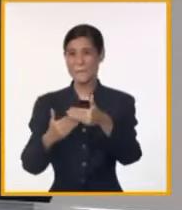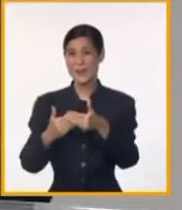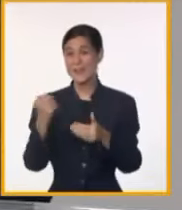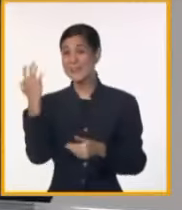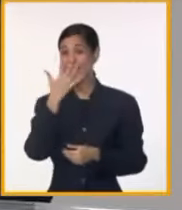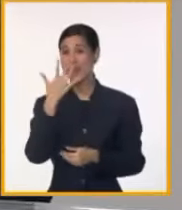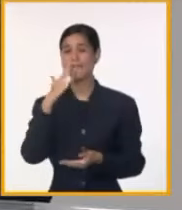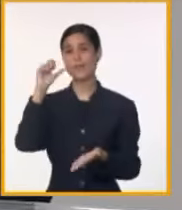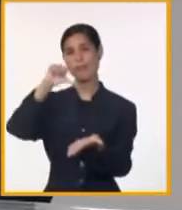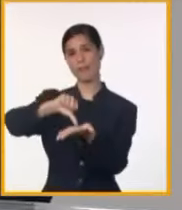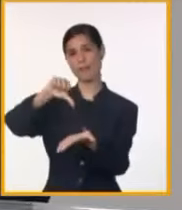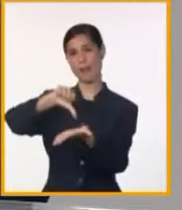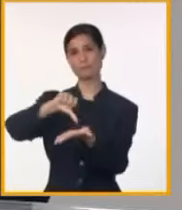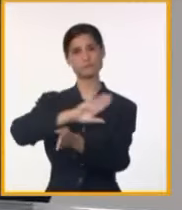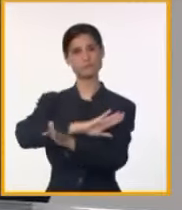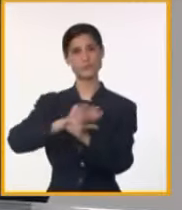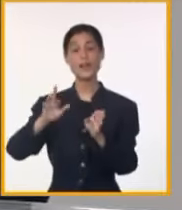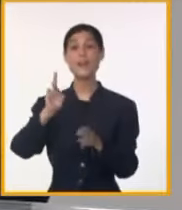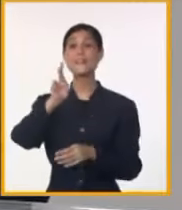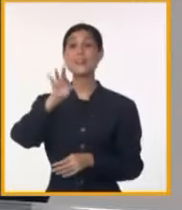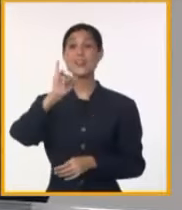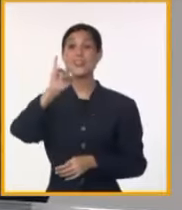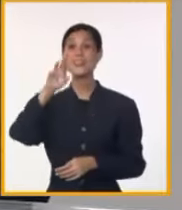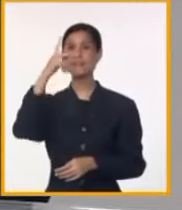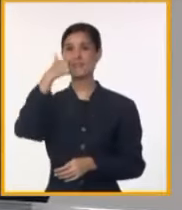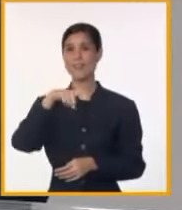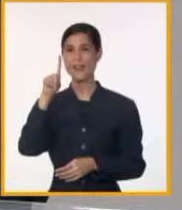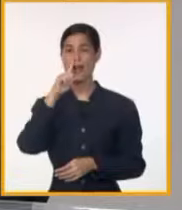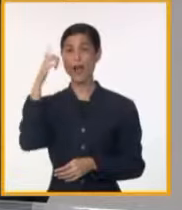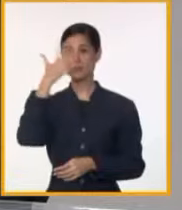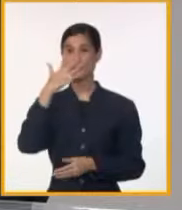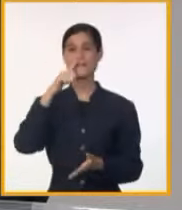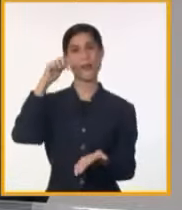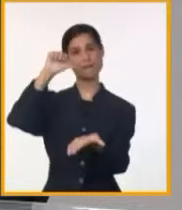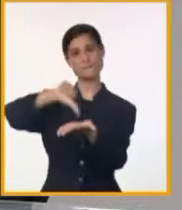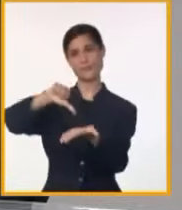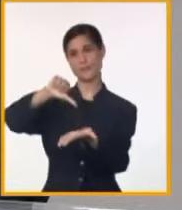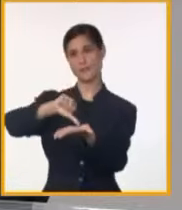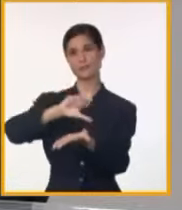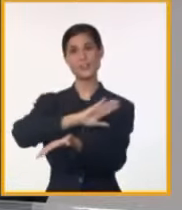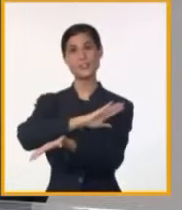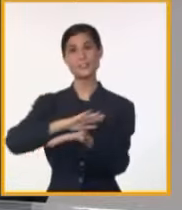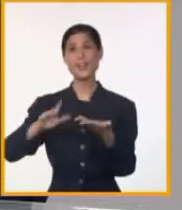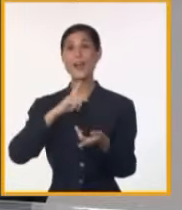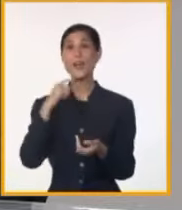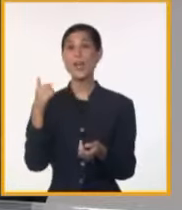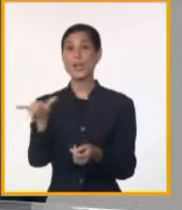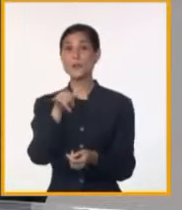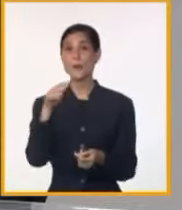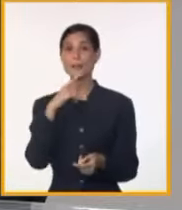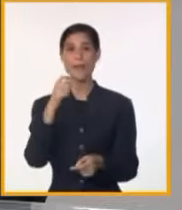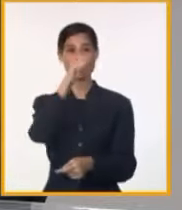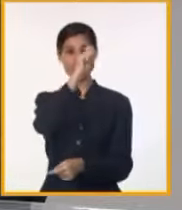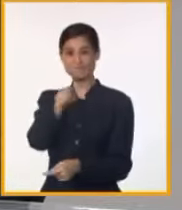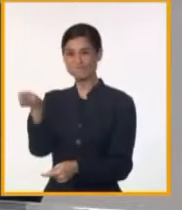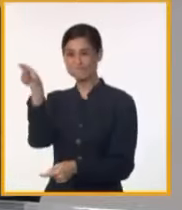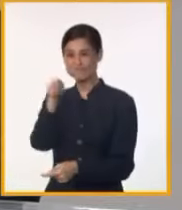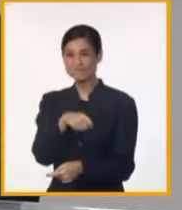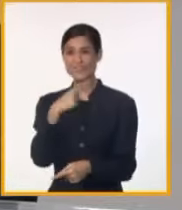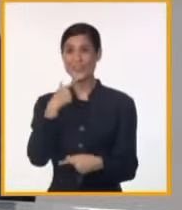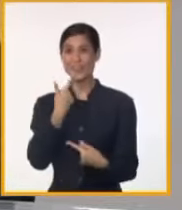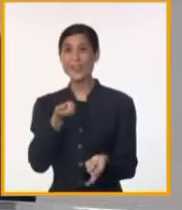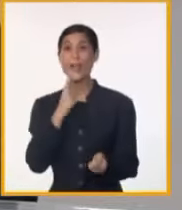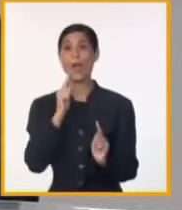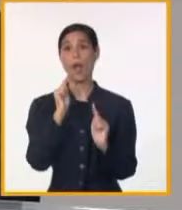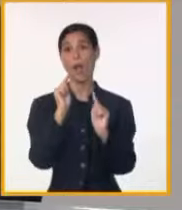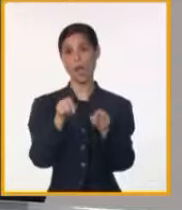Irán es decir es la pretensión de o derrotar militarmente o anular políticamente a la República